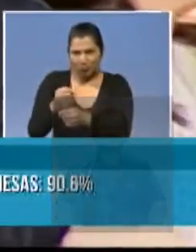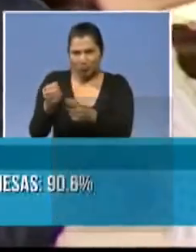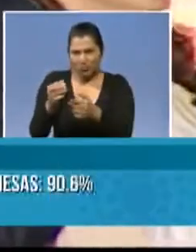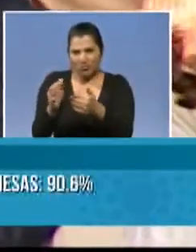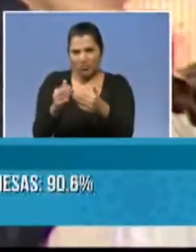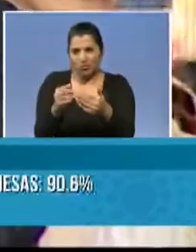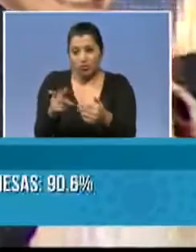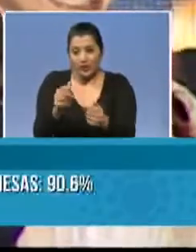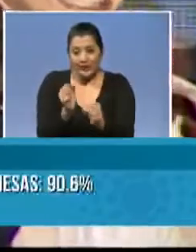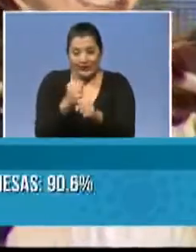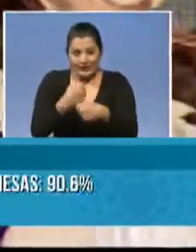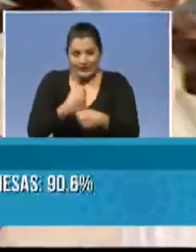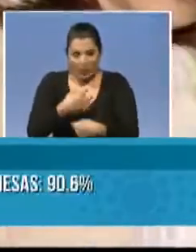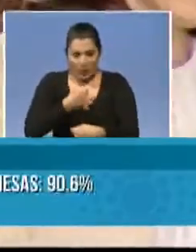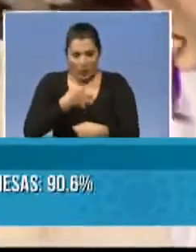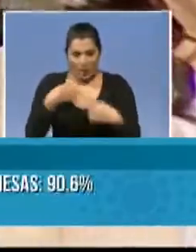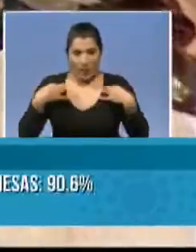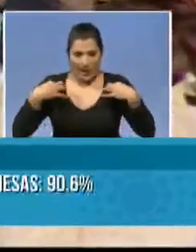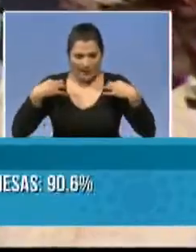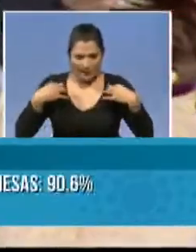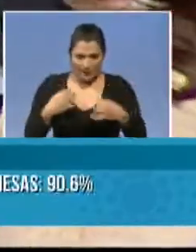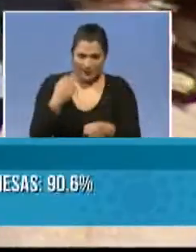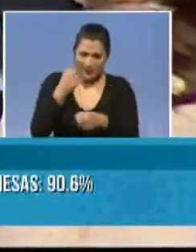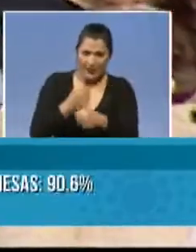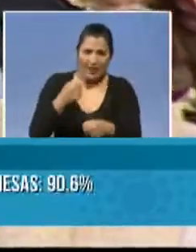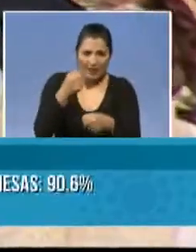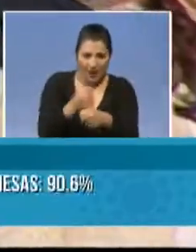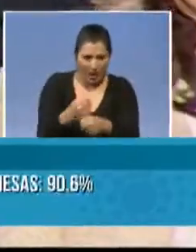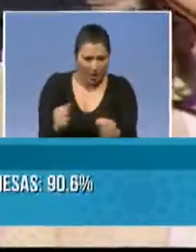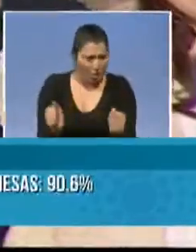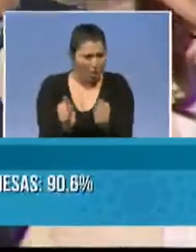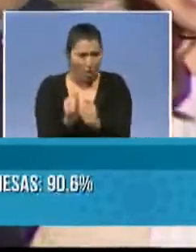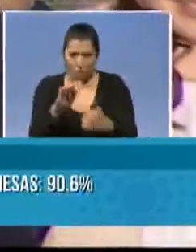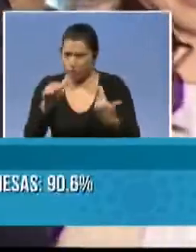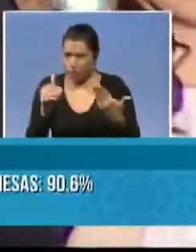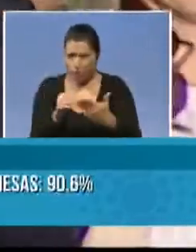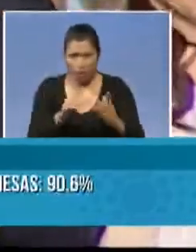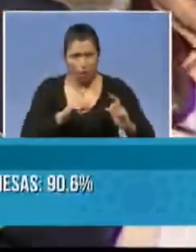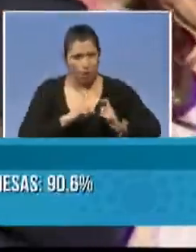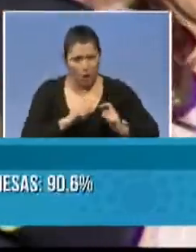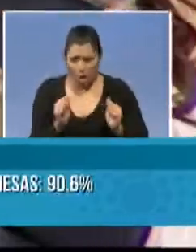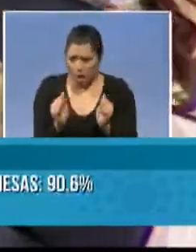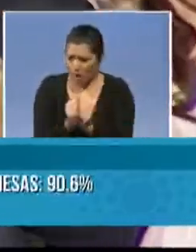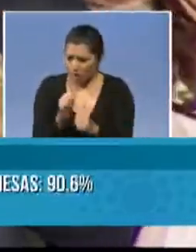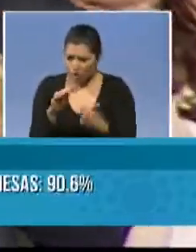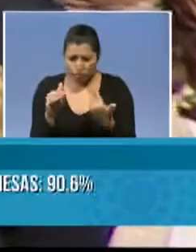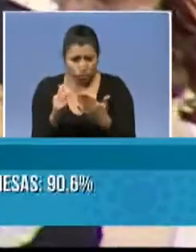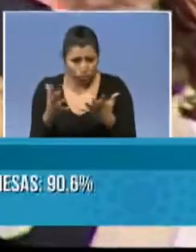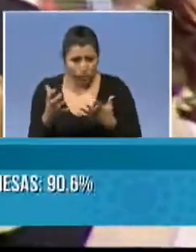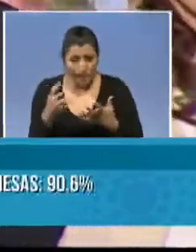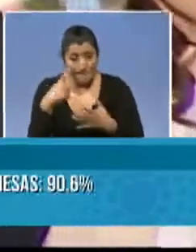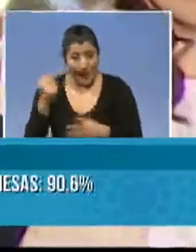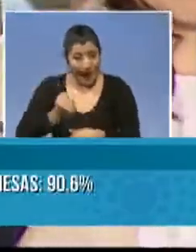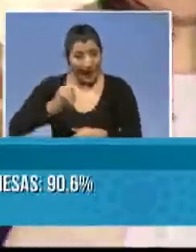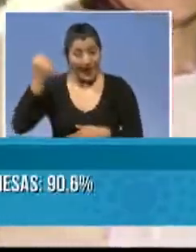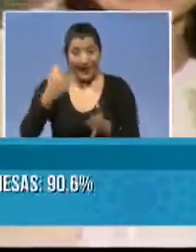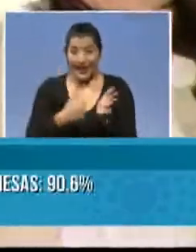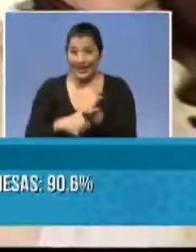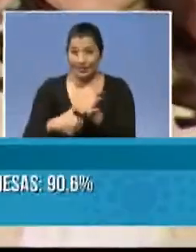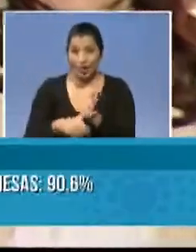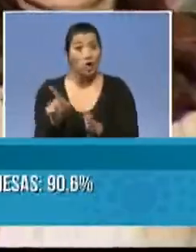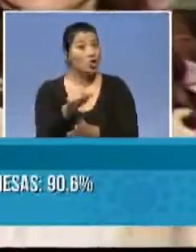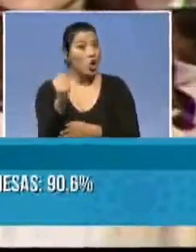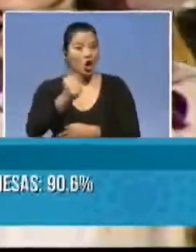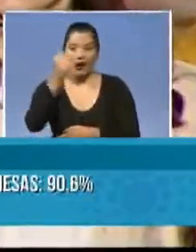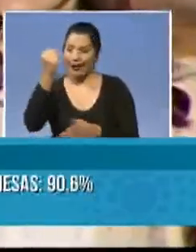Hicieron sus propias camisetas, trabajaron con todo su corazón, con todas sus ganas, para ganar las elecciones. No ganamos